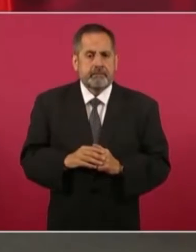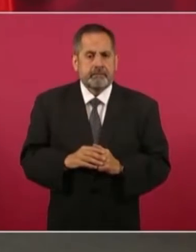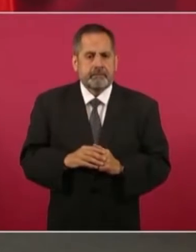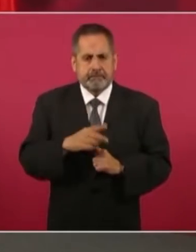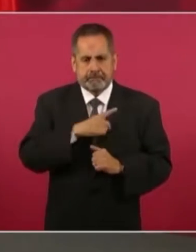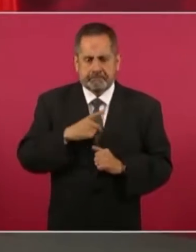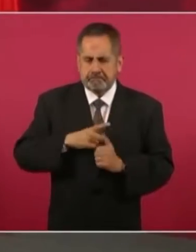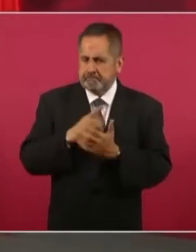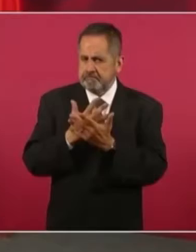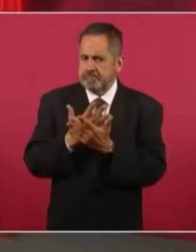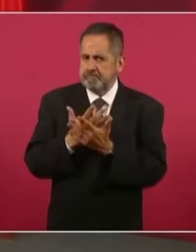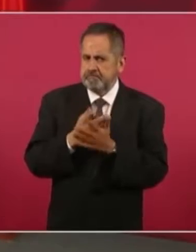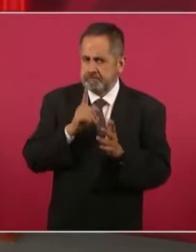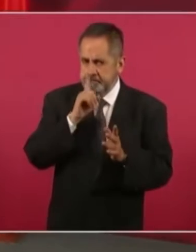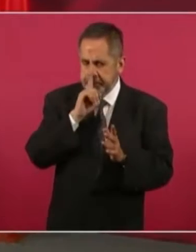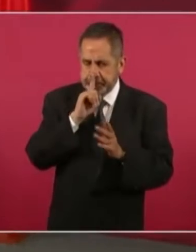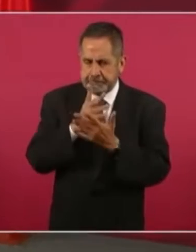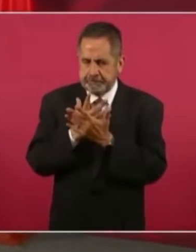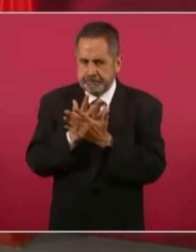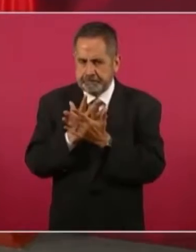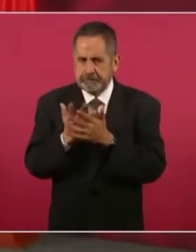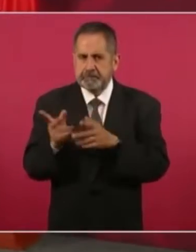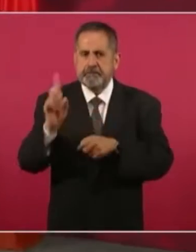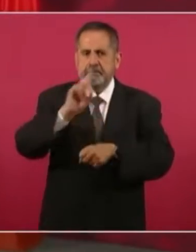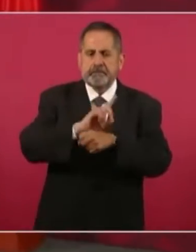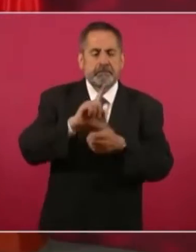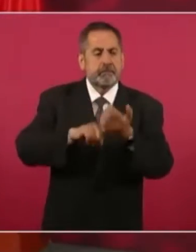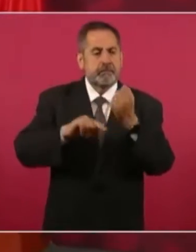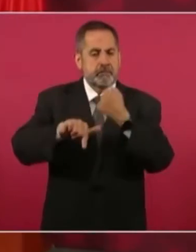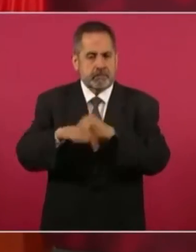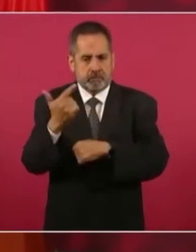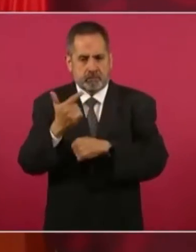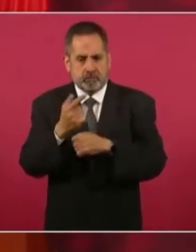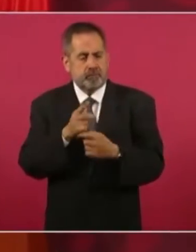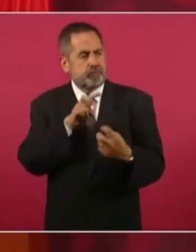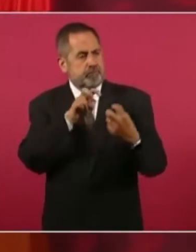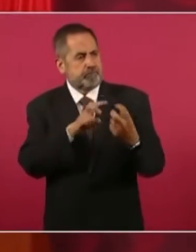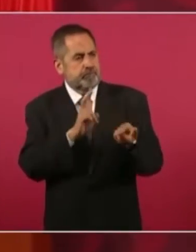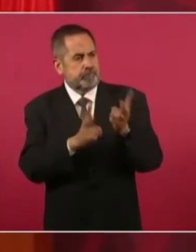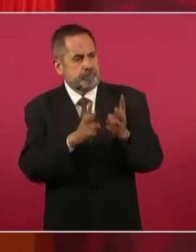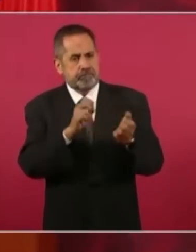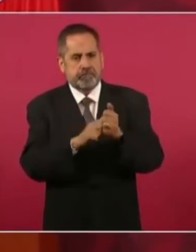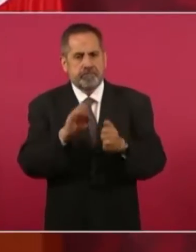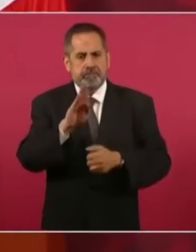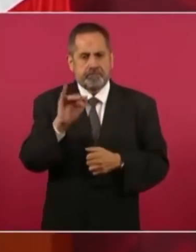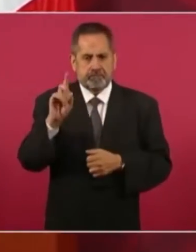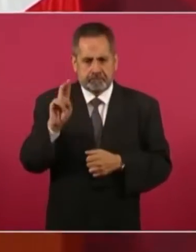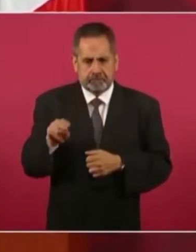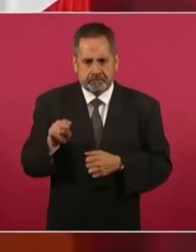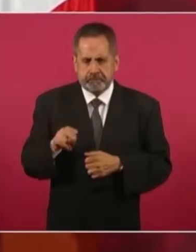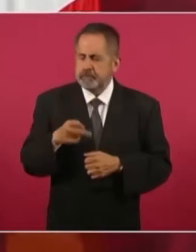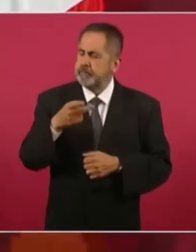debo de esperar hasta el 12, pero sí